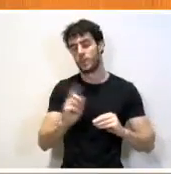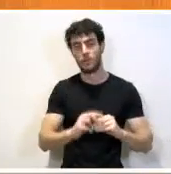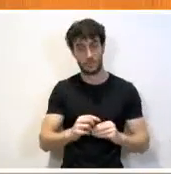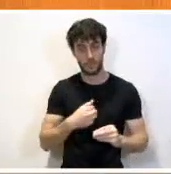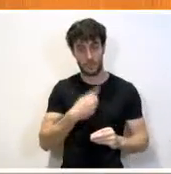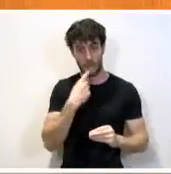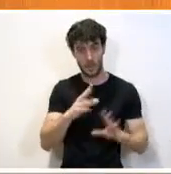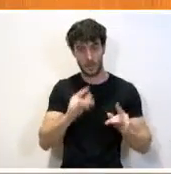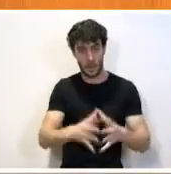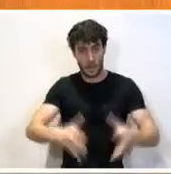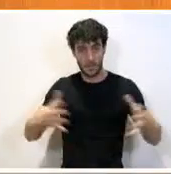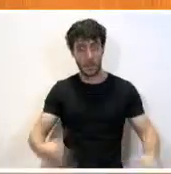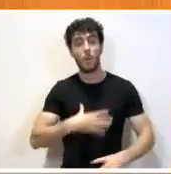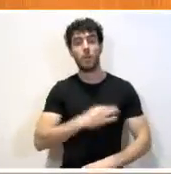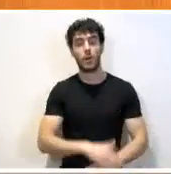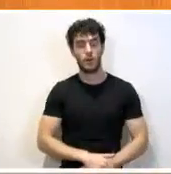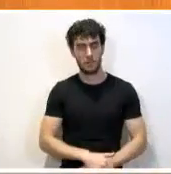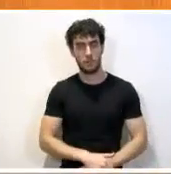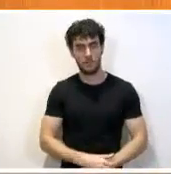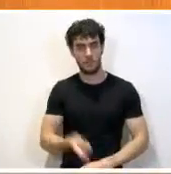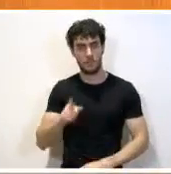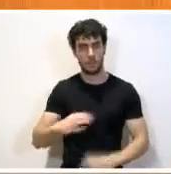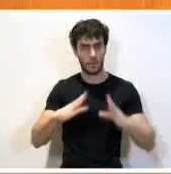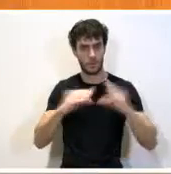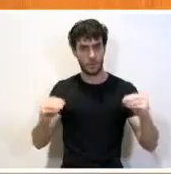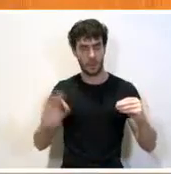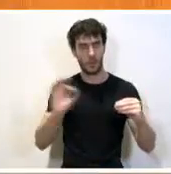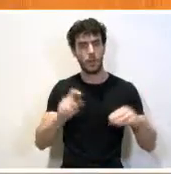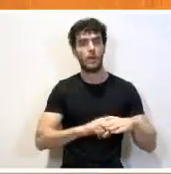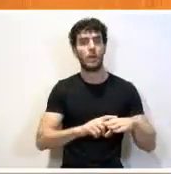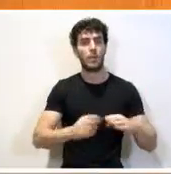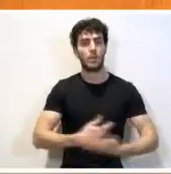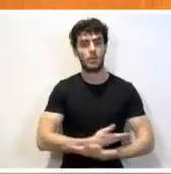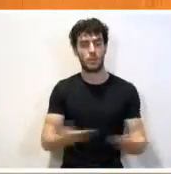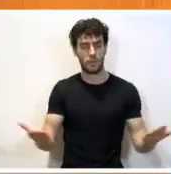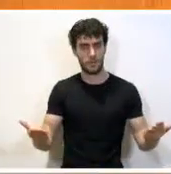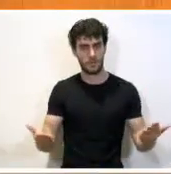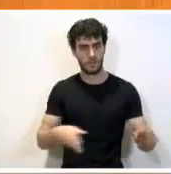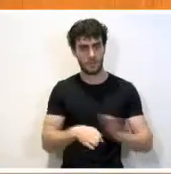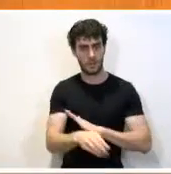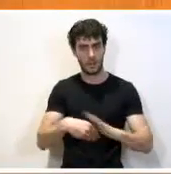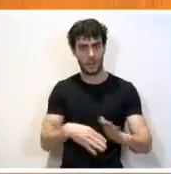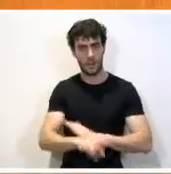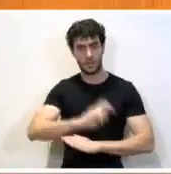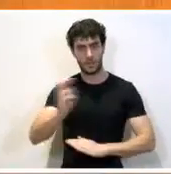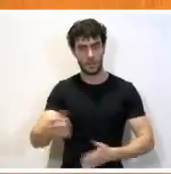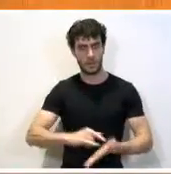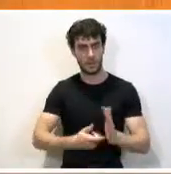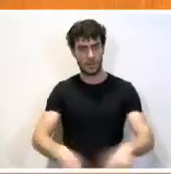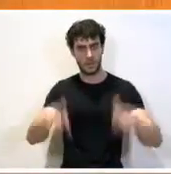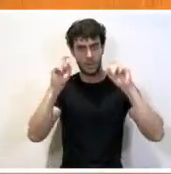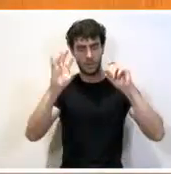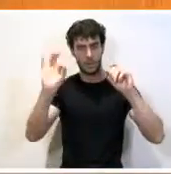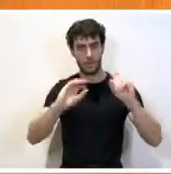podía haber ampliado también a la universitaria o a otro tipo de acceso al sistema educativo